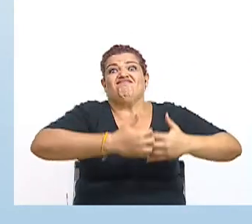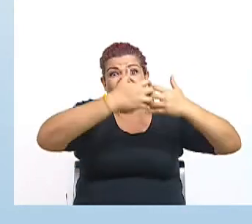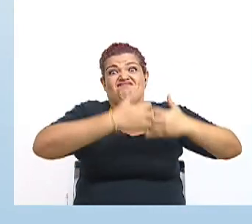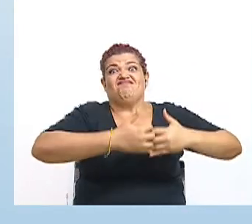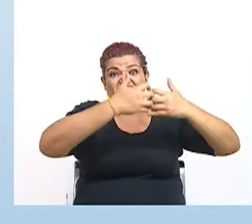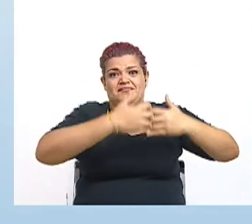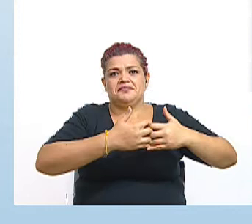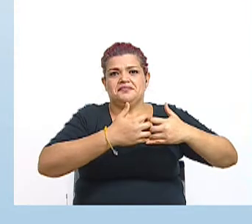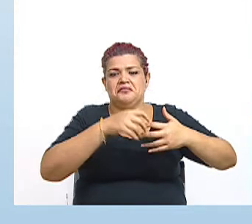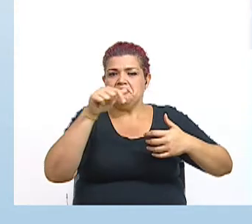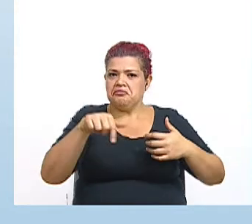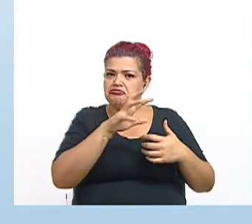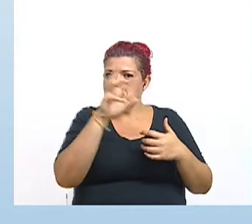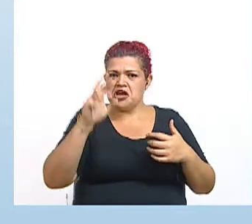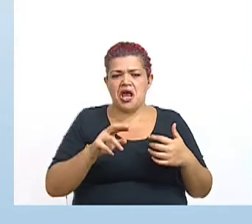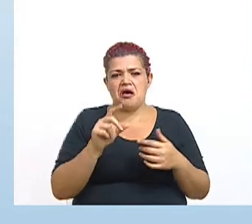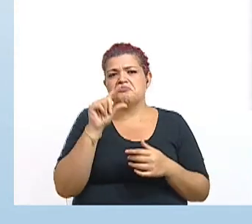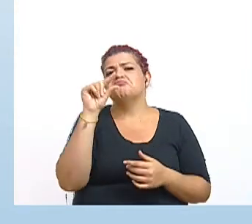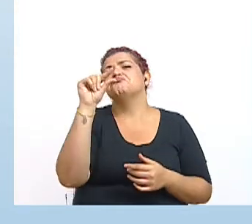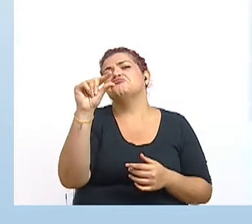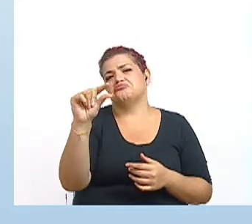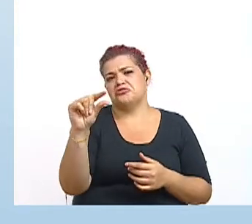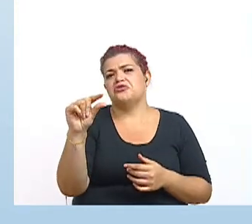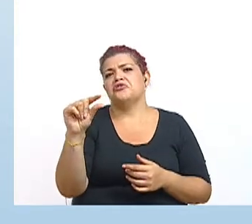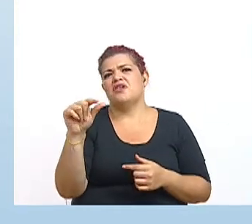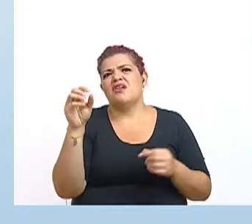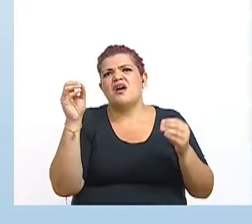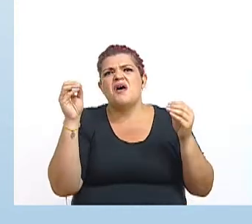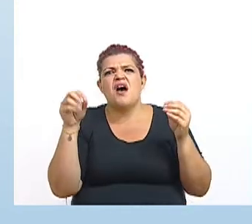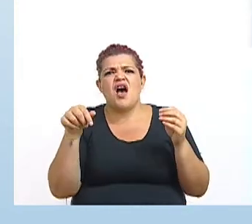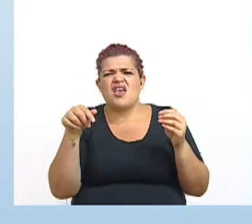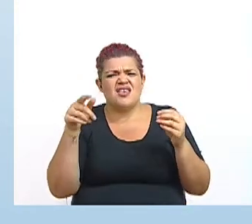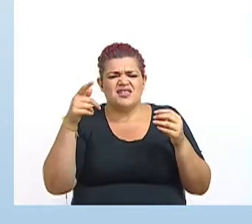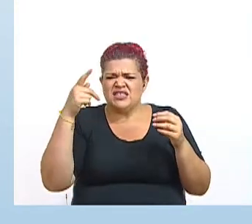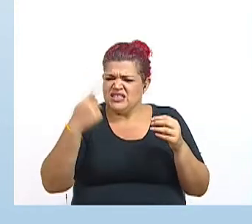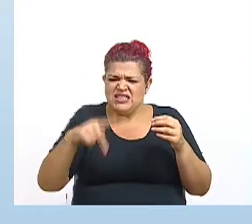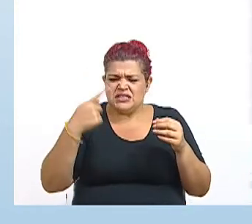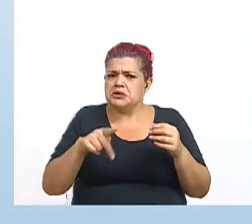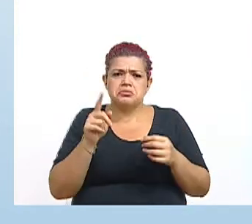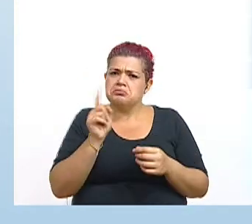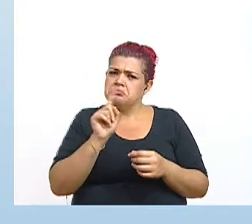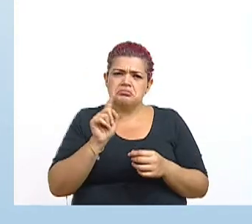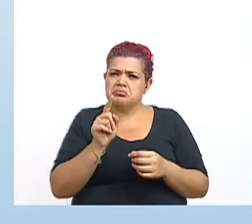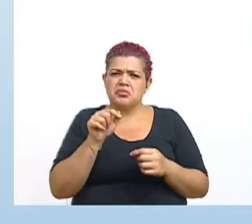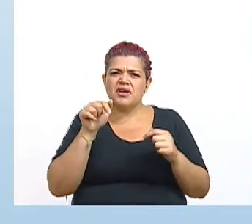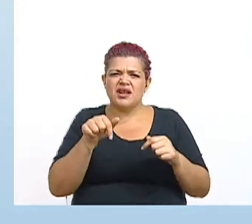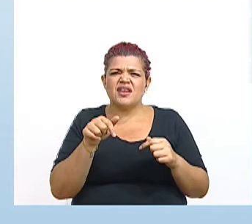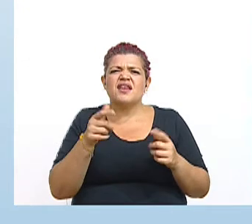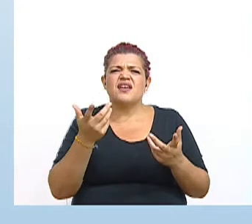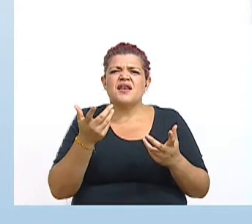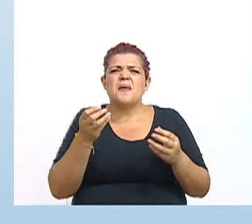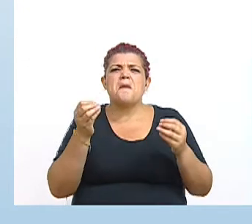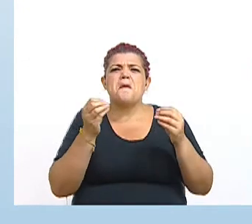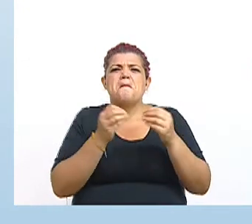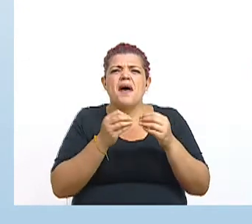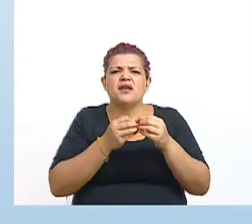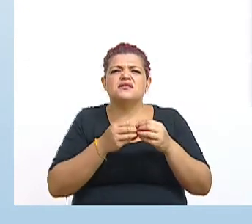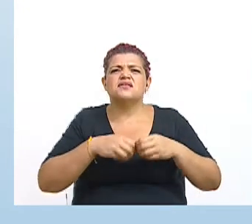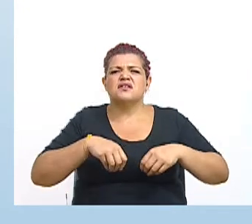industrializados, en el caso nuestro no es este el mayor perjudicador del ambiente, sino las fuentes de energía.